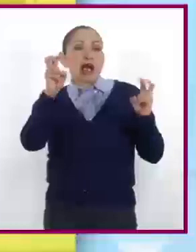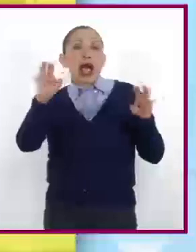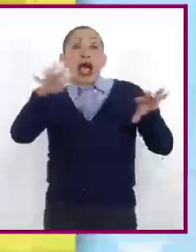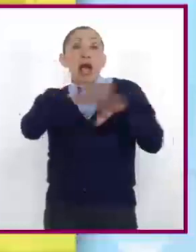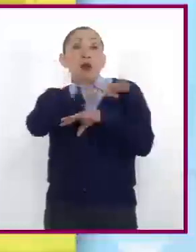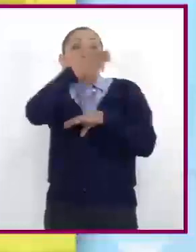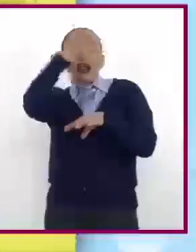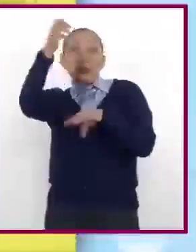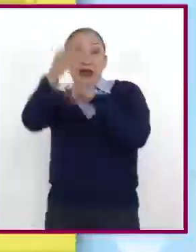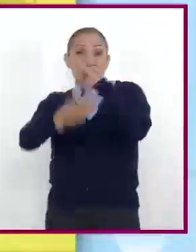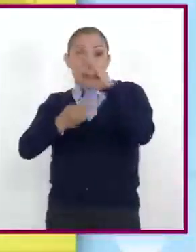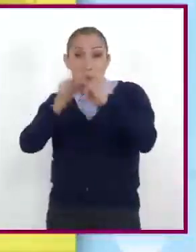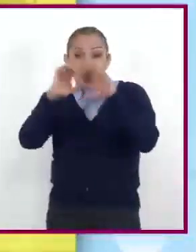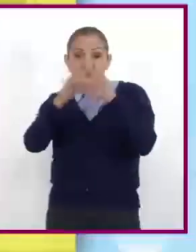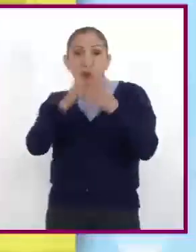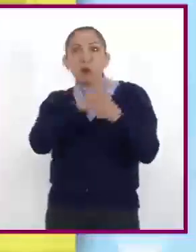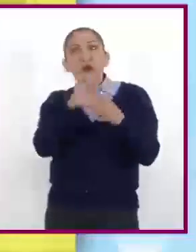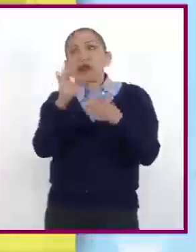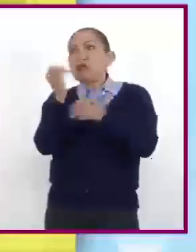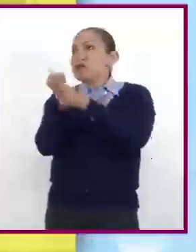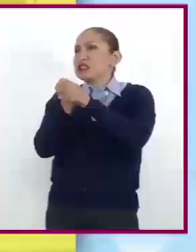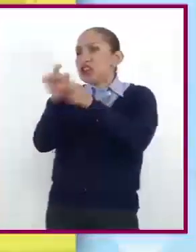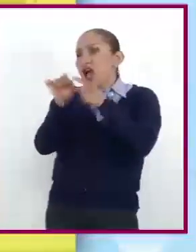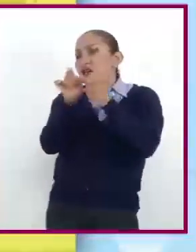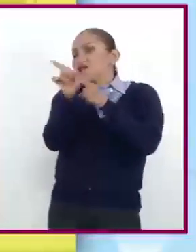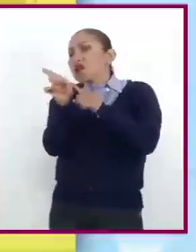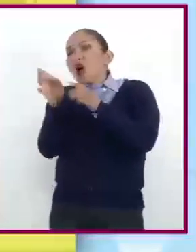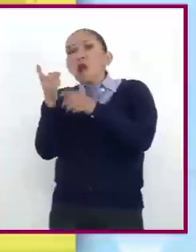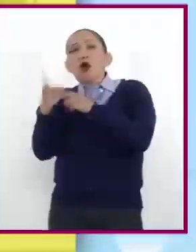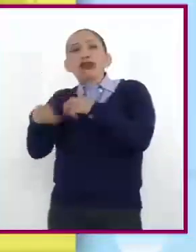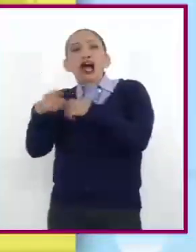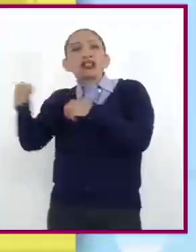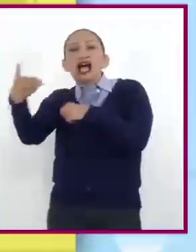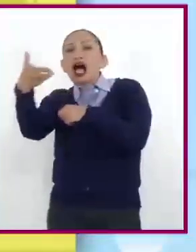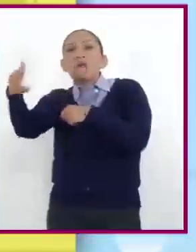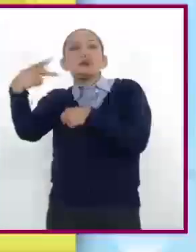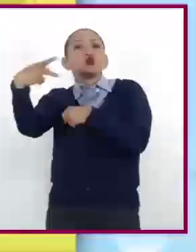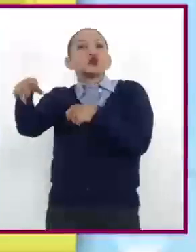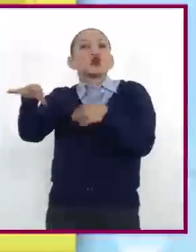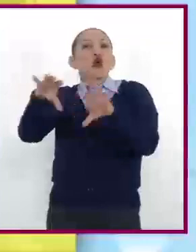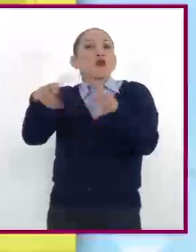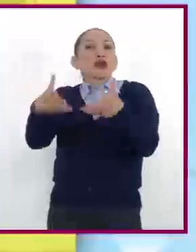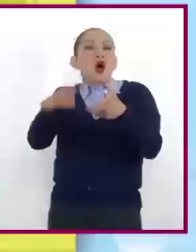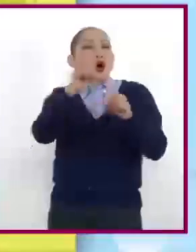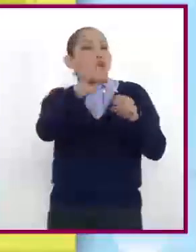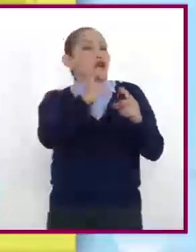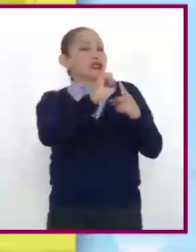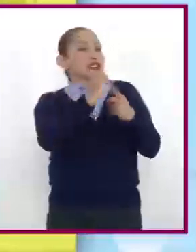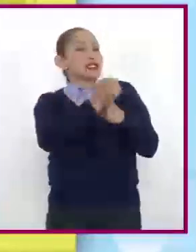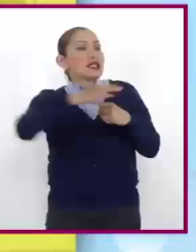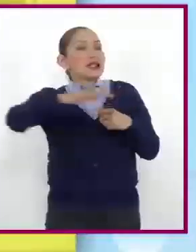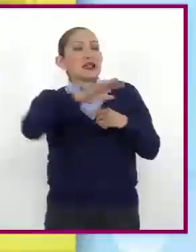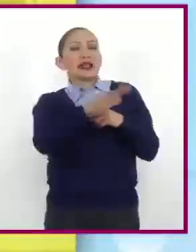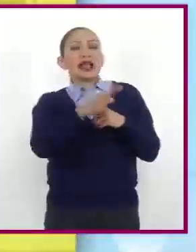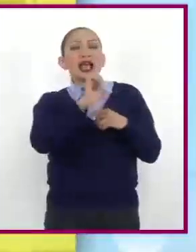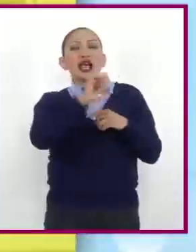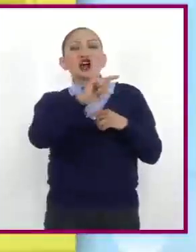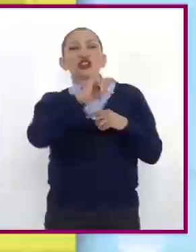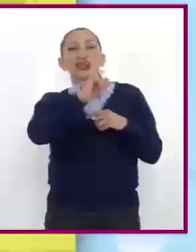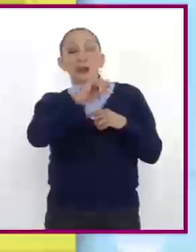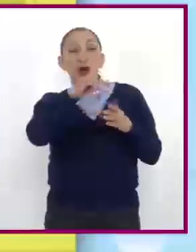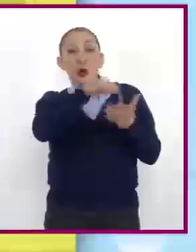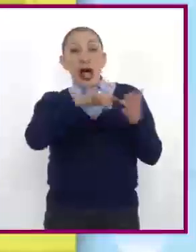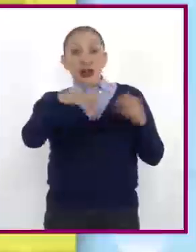cambio climático global, podrían investigar cómo afecta a la agricultura de su localidad o al ecosistema regional, o sobre